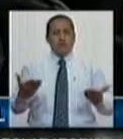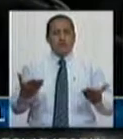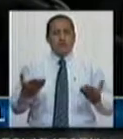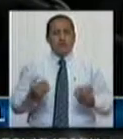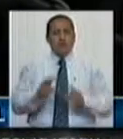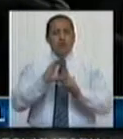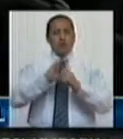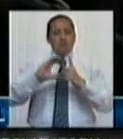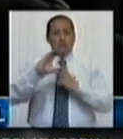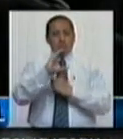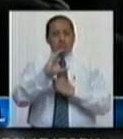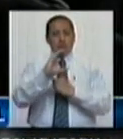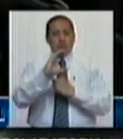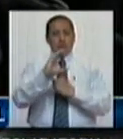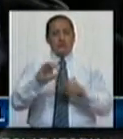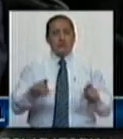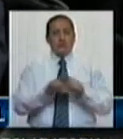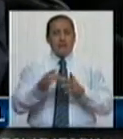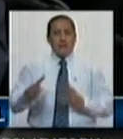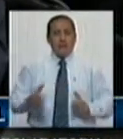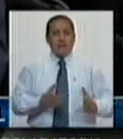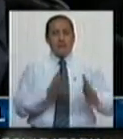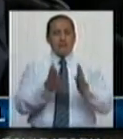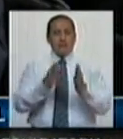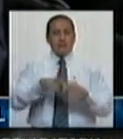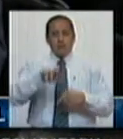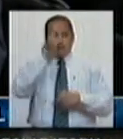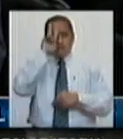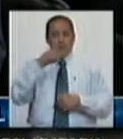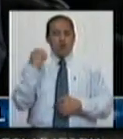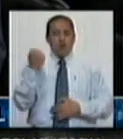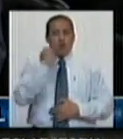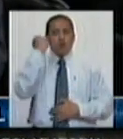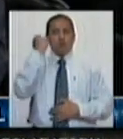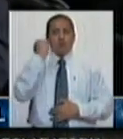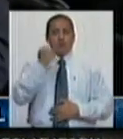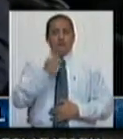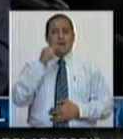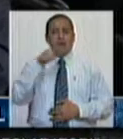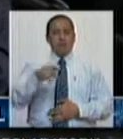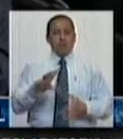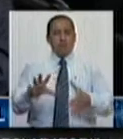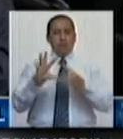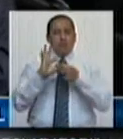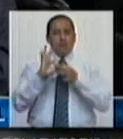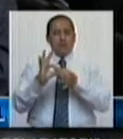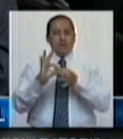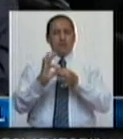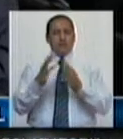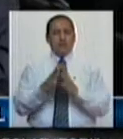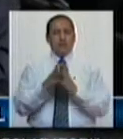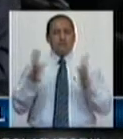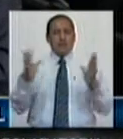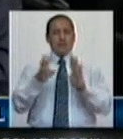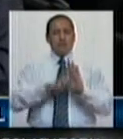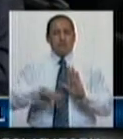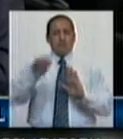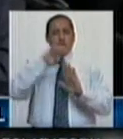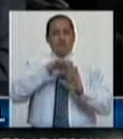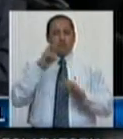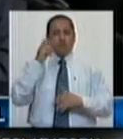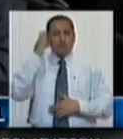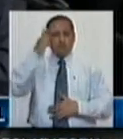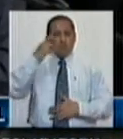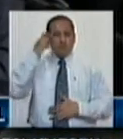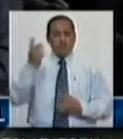cultura. El Capacñán logró justamente la unificación del mayor proyecto político que